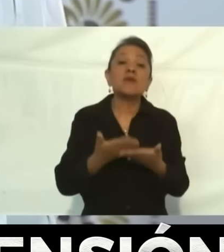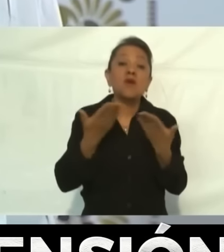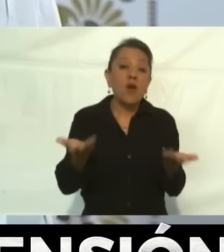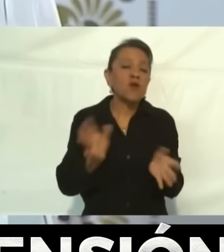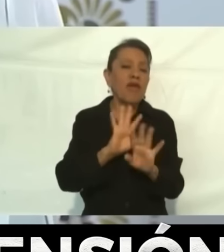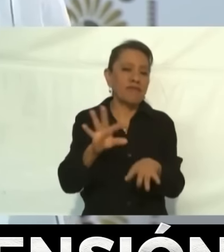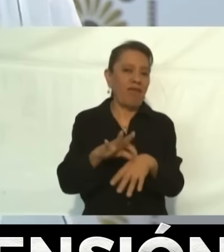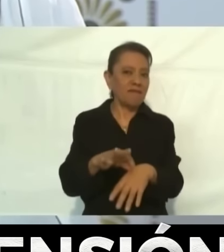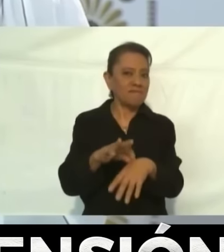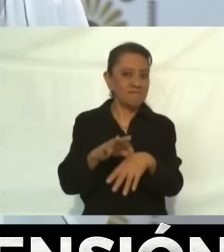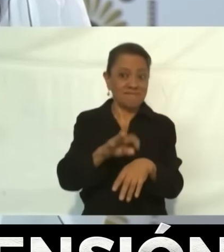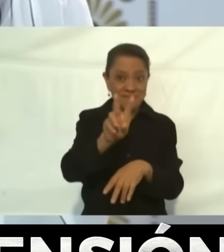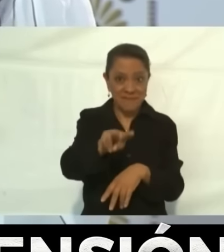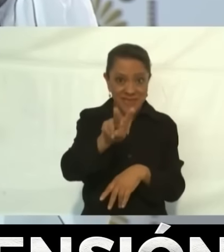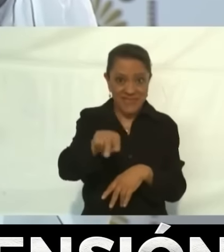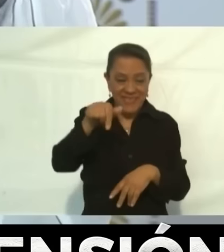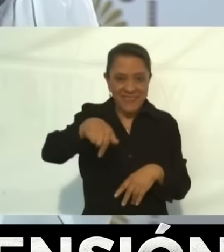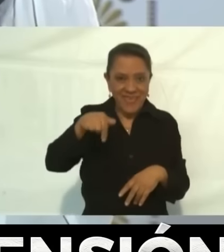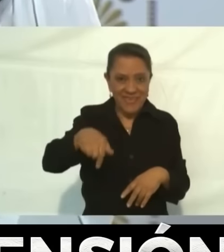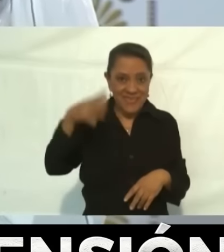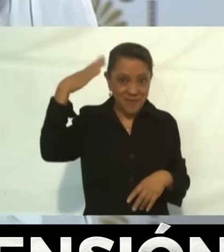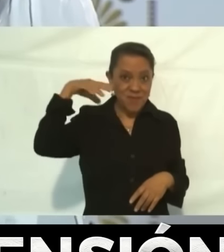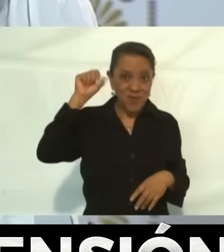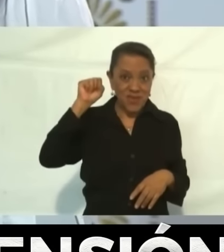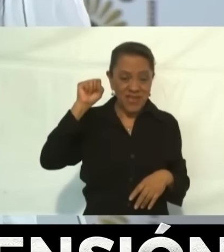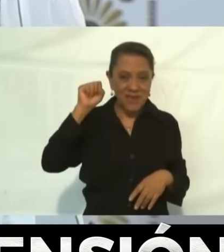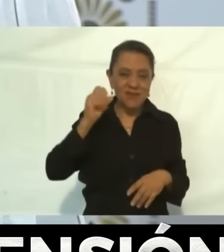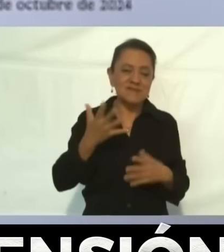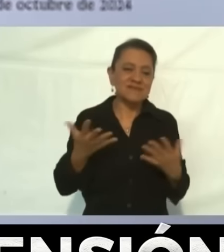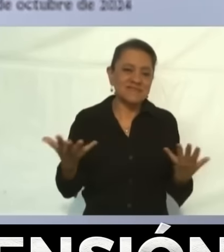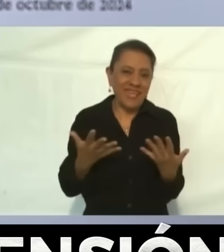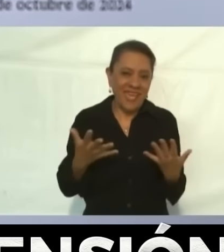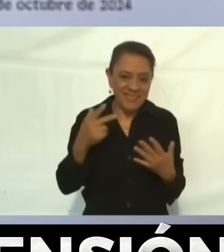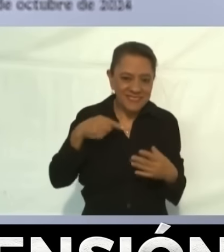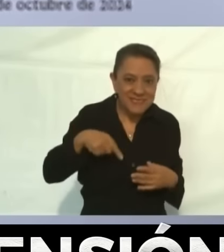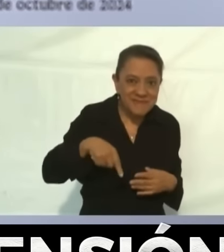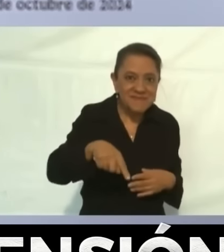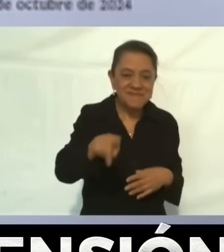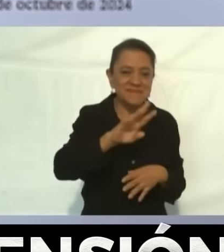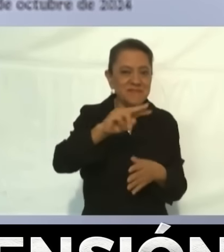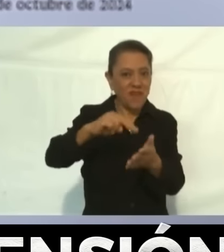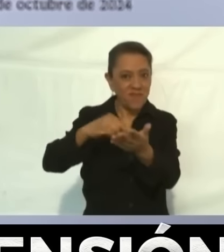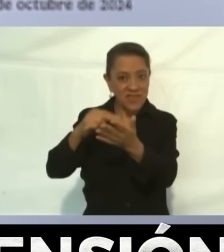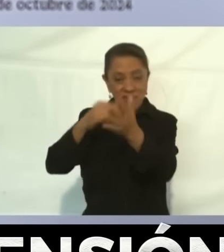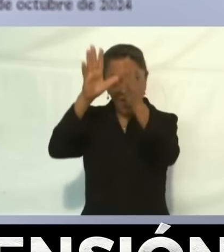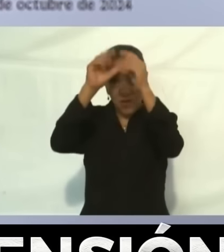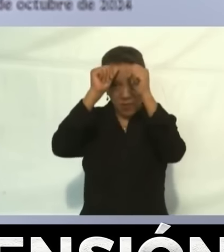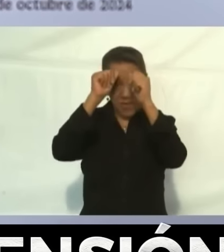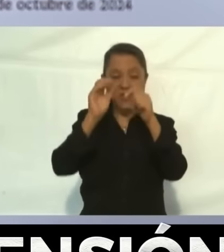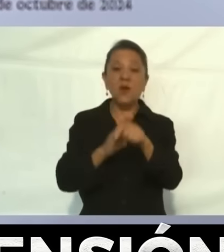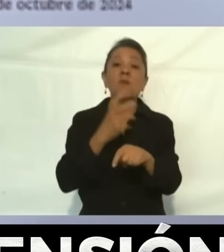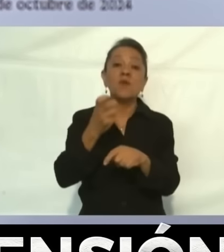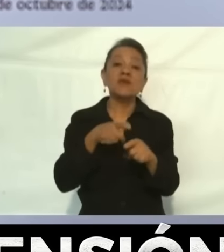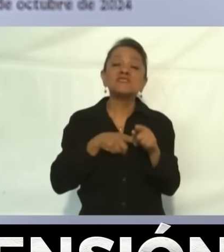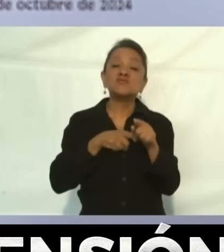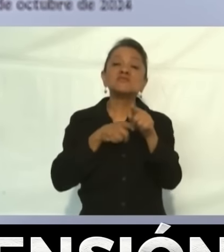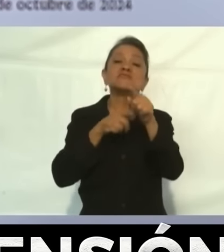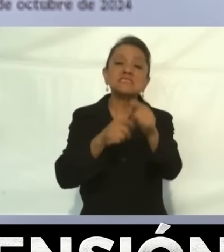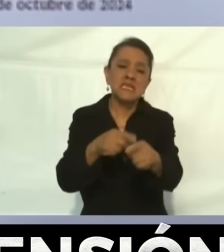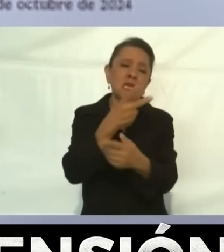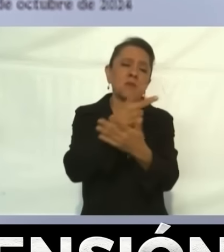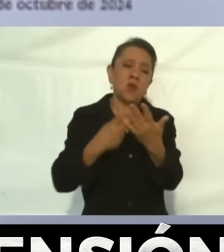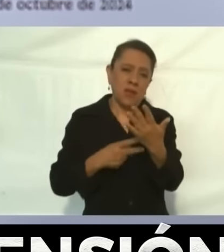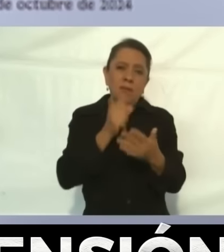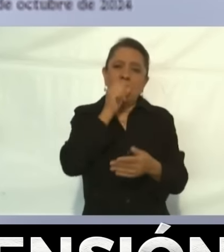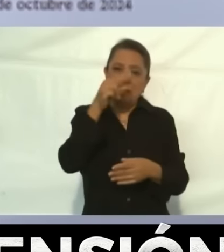este sueño aquí en Morelos. Así que van a seguir estos programas, el programa de Sembrando Vida, que aquí